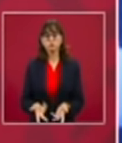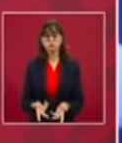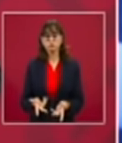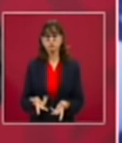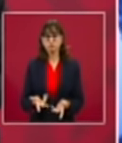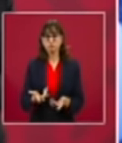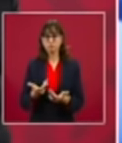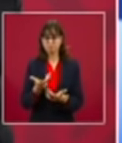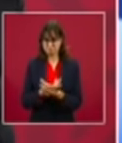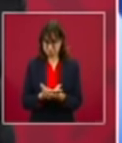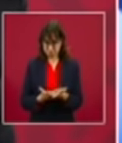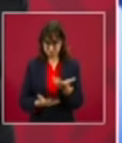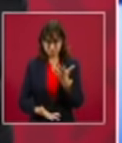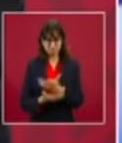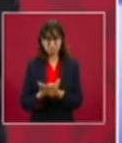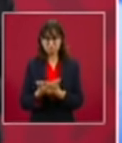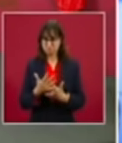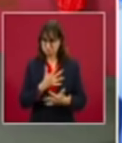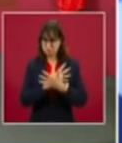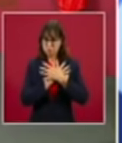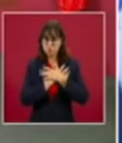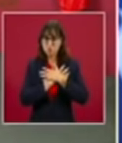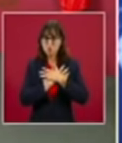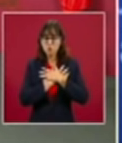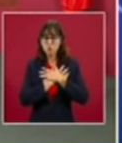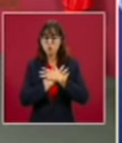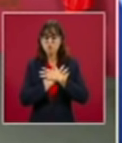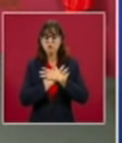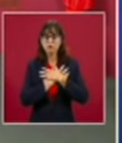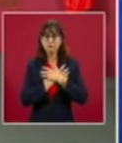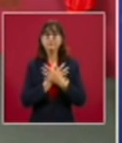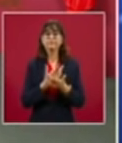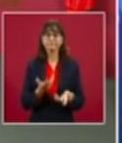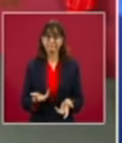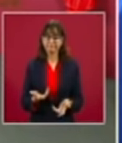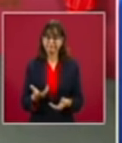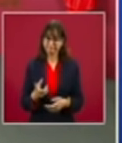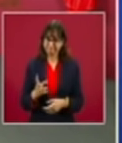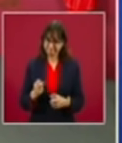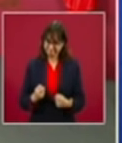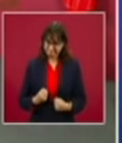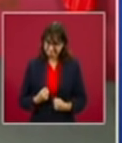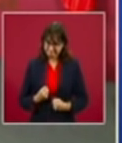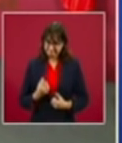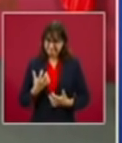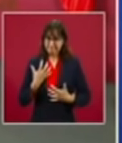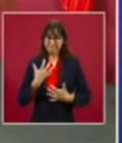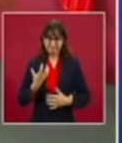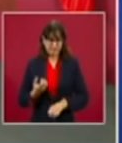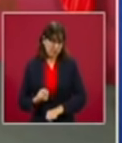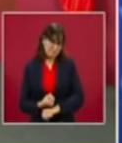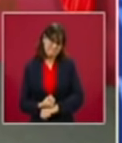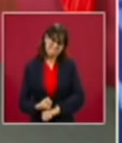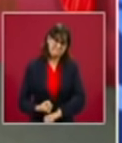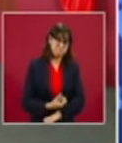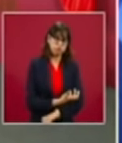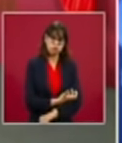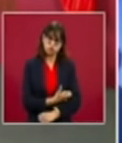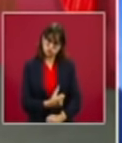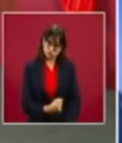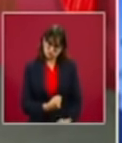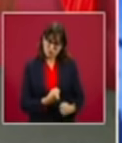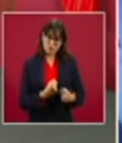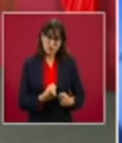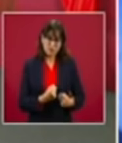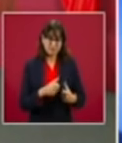se veía como un obstáculo para la toma de las decisiones y para conseguir los resultados entonces eso